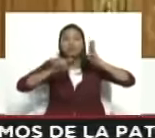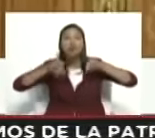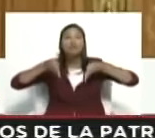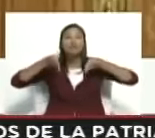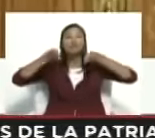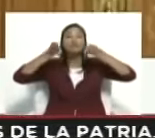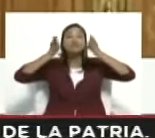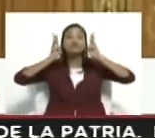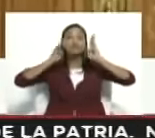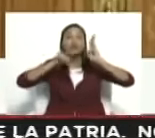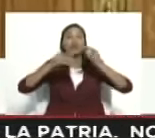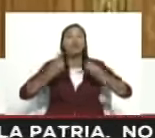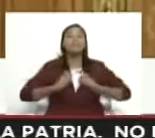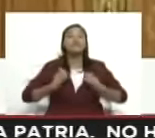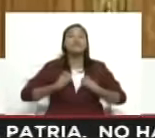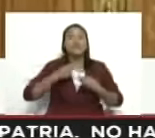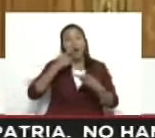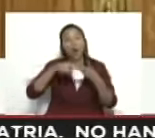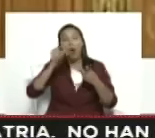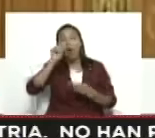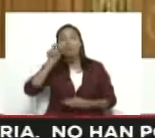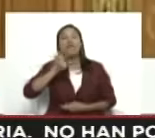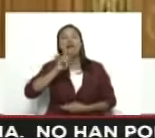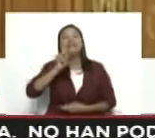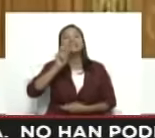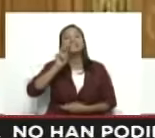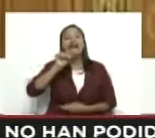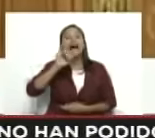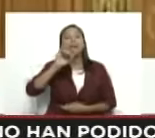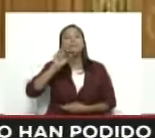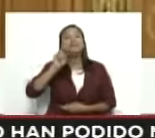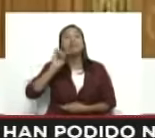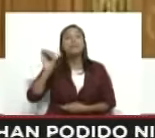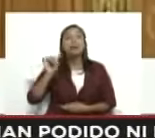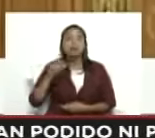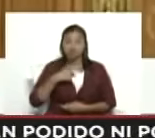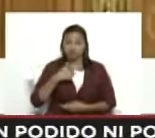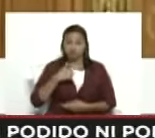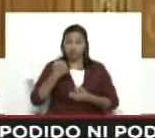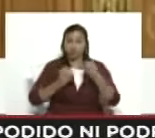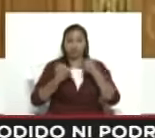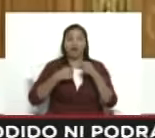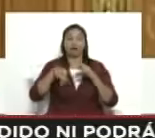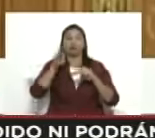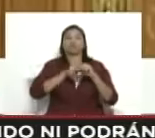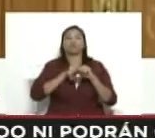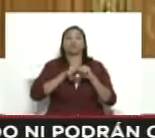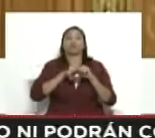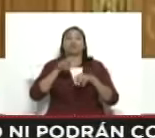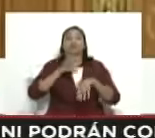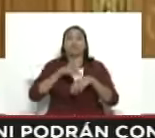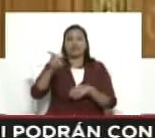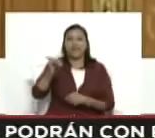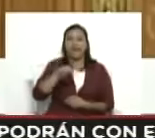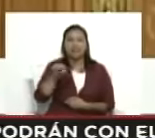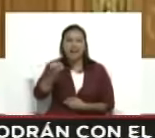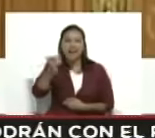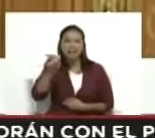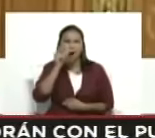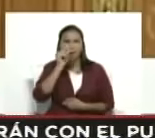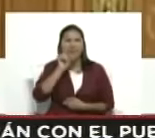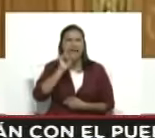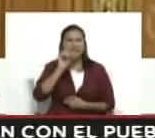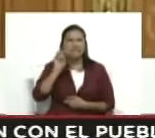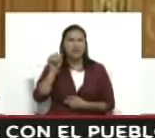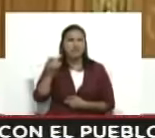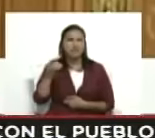vivía Ramírez Pérez. Y me dice, yo estoy aquí metido en mi carro porque aquí está la rata peluda esta de Ramírez Pérez